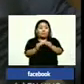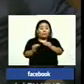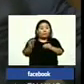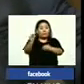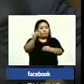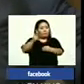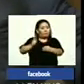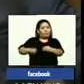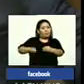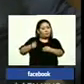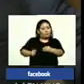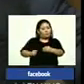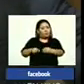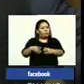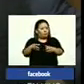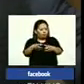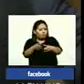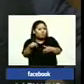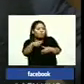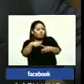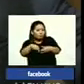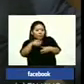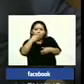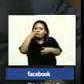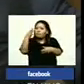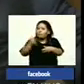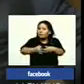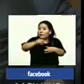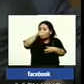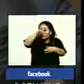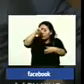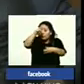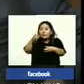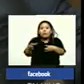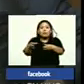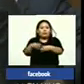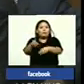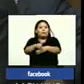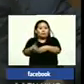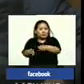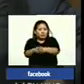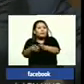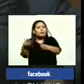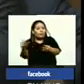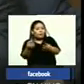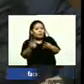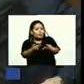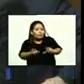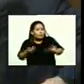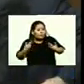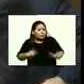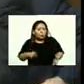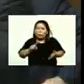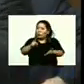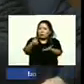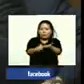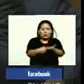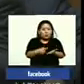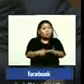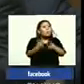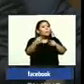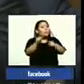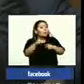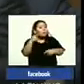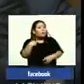Constitucional, un tribunal que efectivamente el Congreso tiene derecho a elegir y no lo discutimos, pero